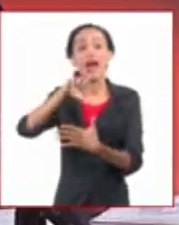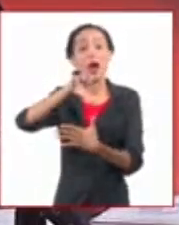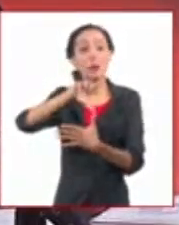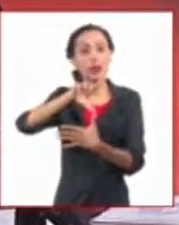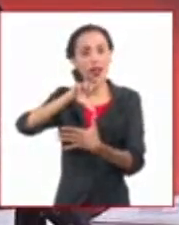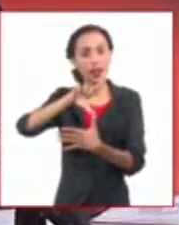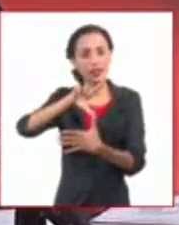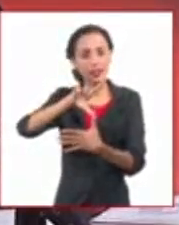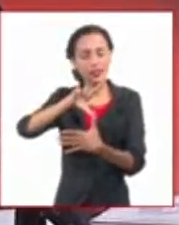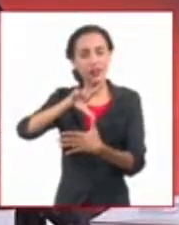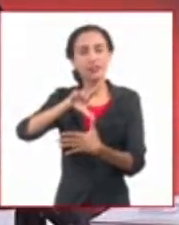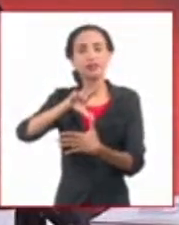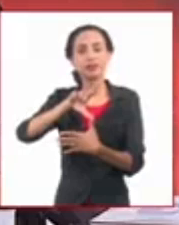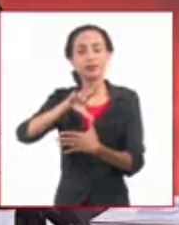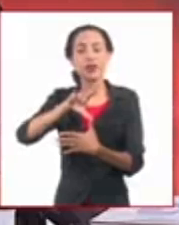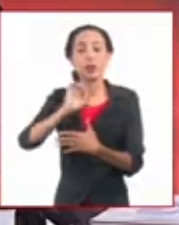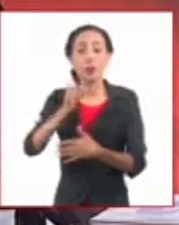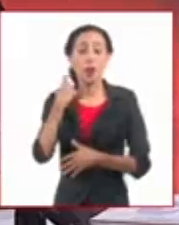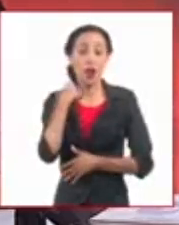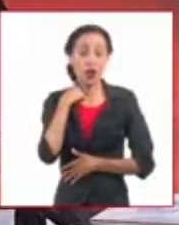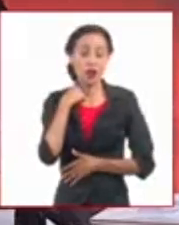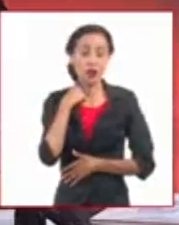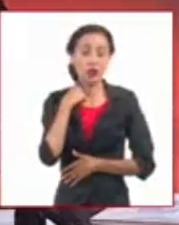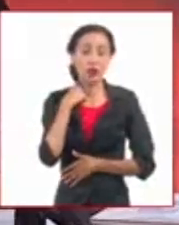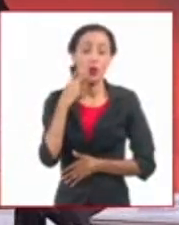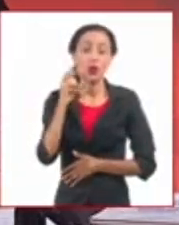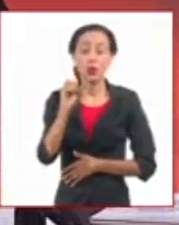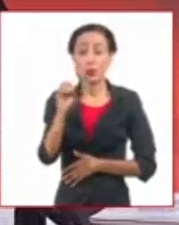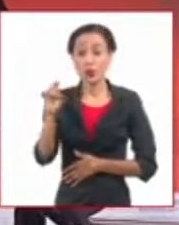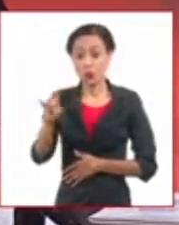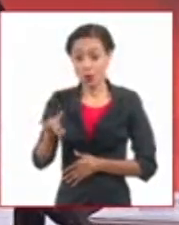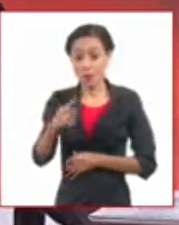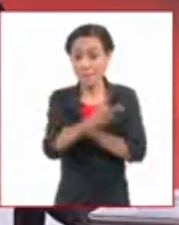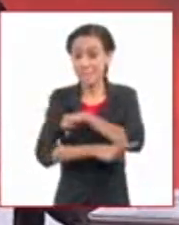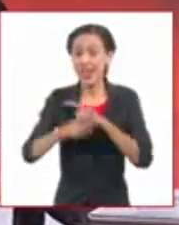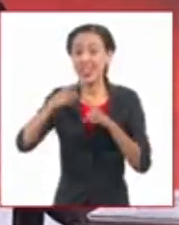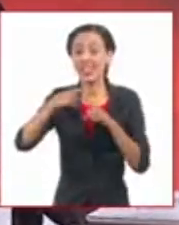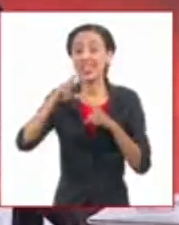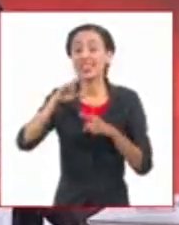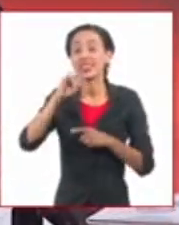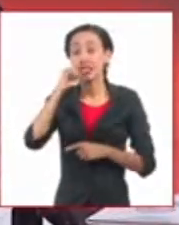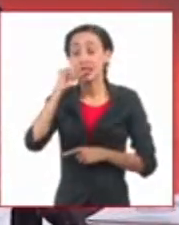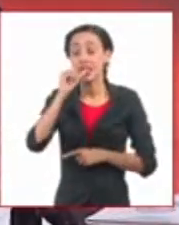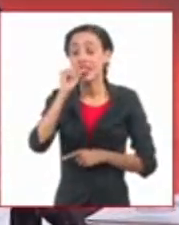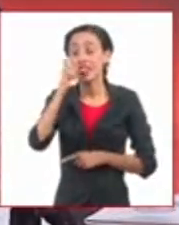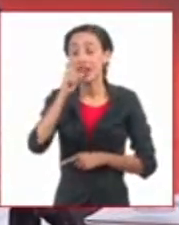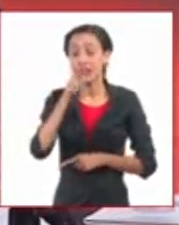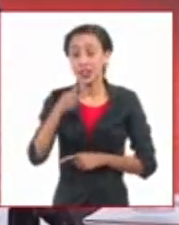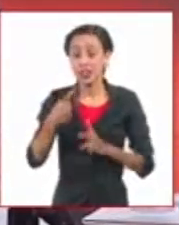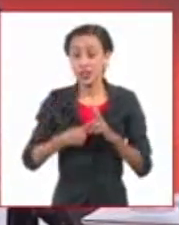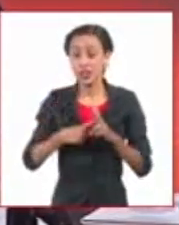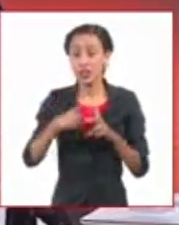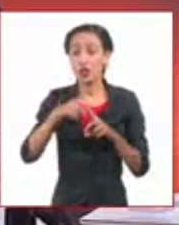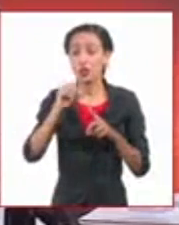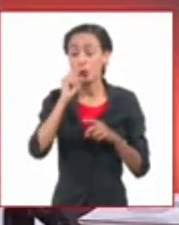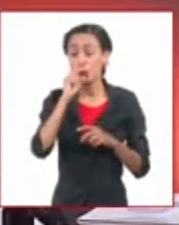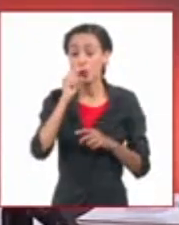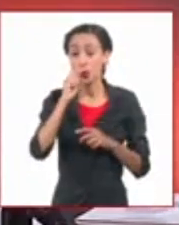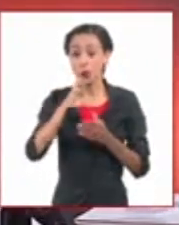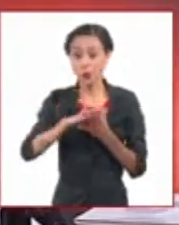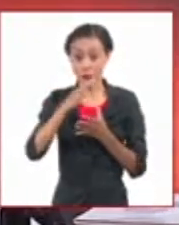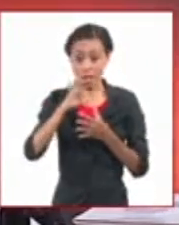como en el 2009 en trinidad y tobago chávez le regaló a obama las venas abiertas de américa latina' de verdad no se la leyó